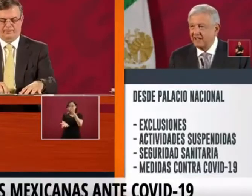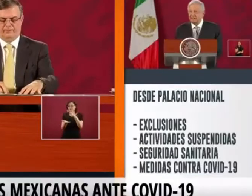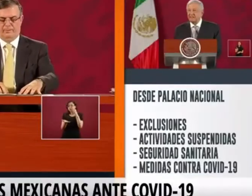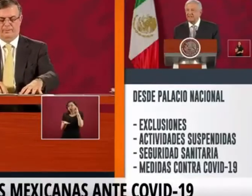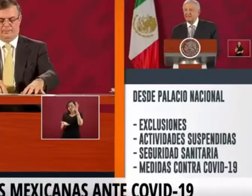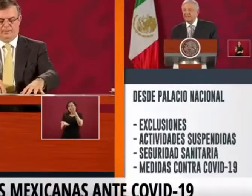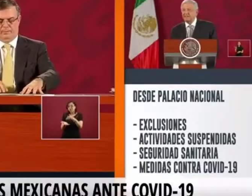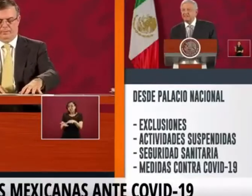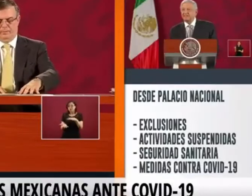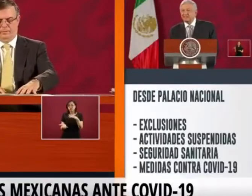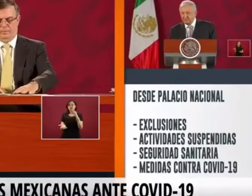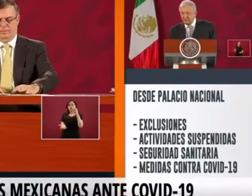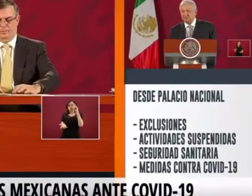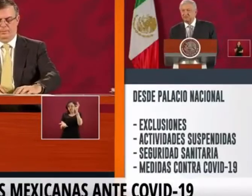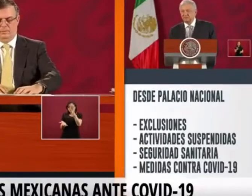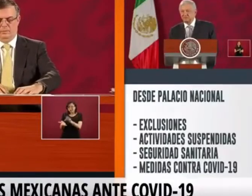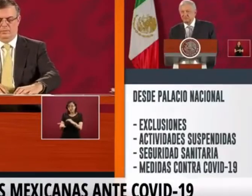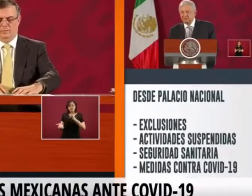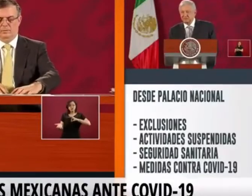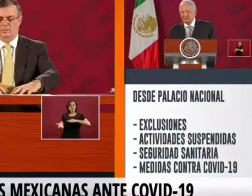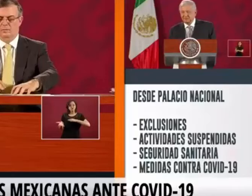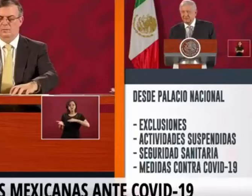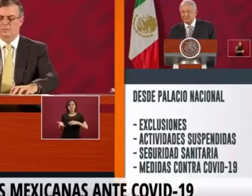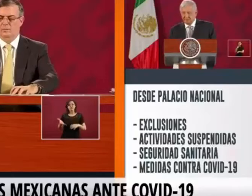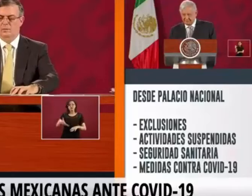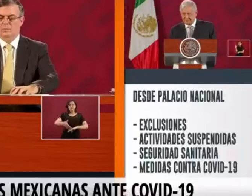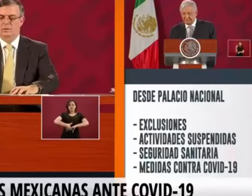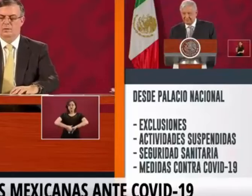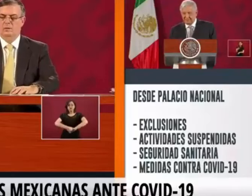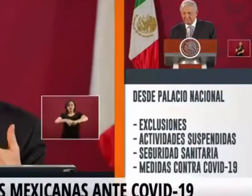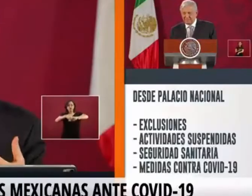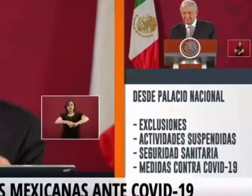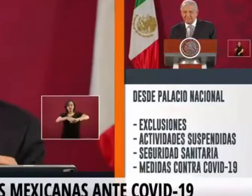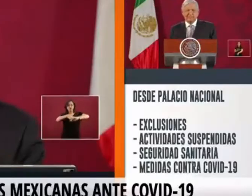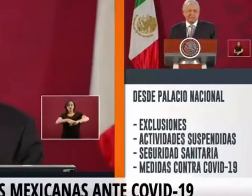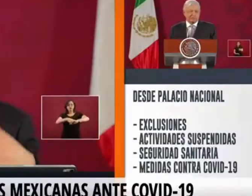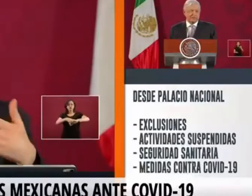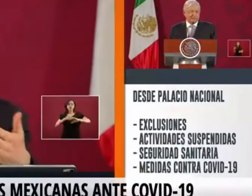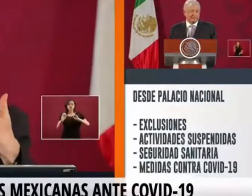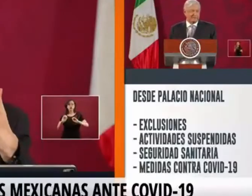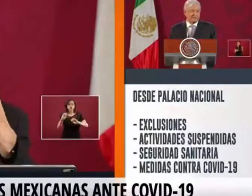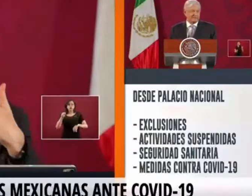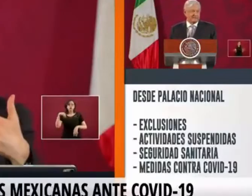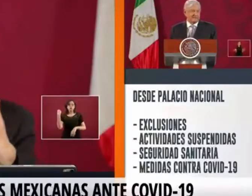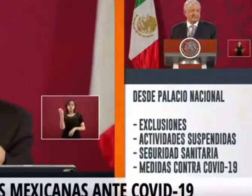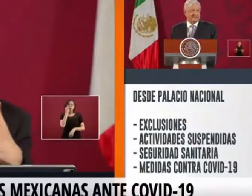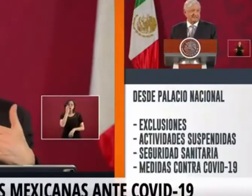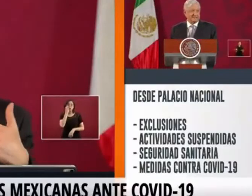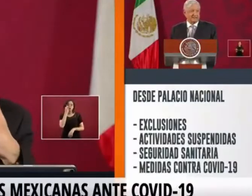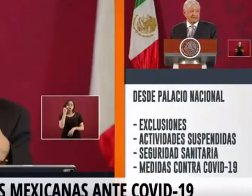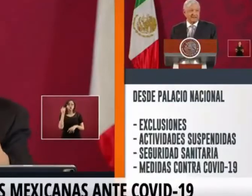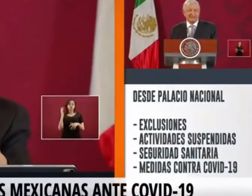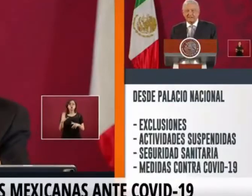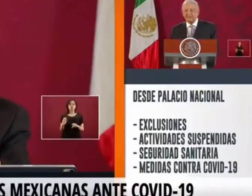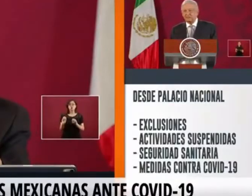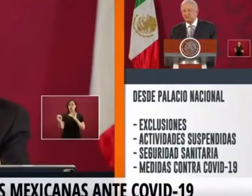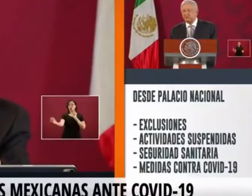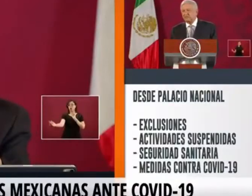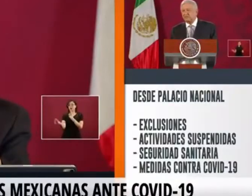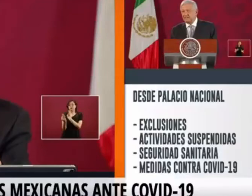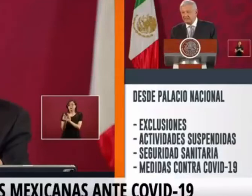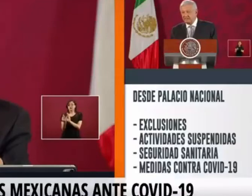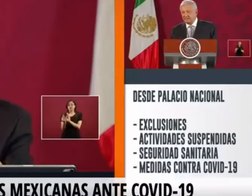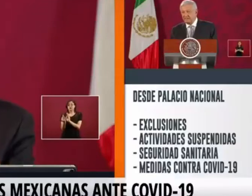distinción de se está colapsando el edificio, voy a salvar a los del primer piso y no a los otros, decir, oiga, se está colapsando el edificio y hay